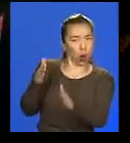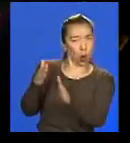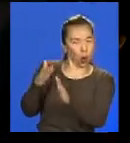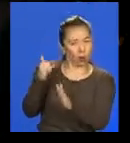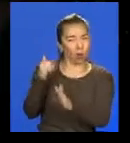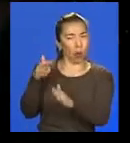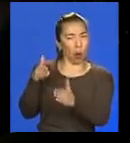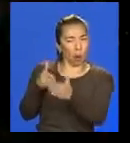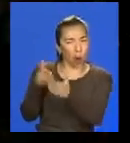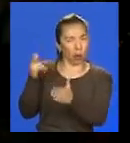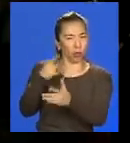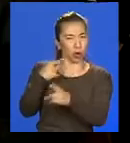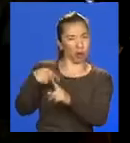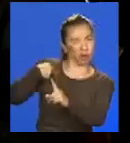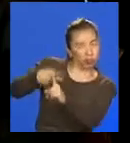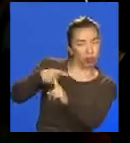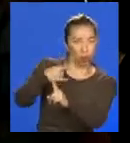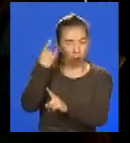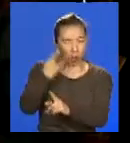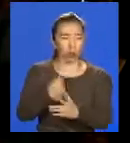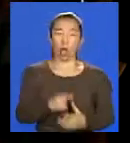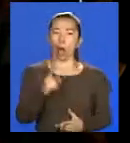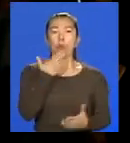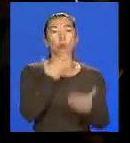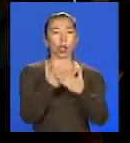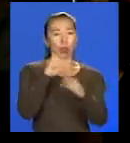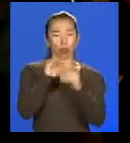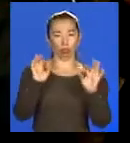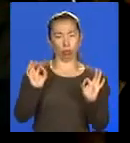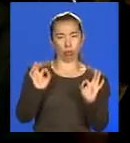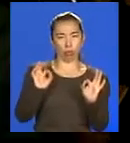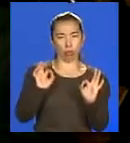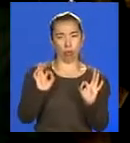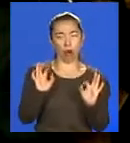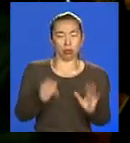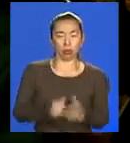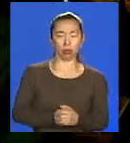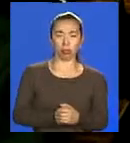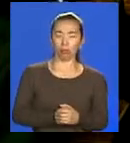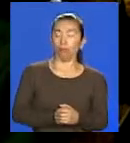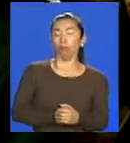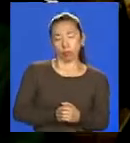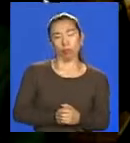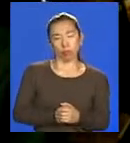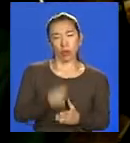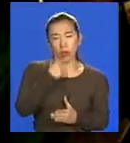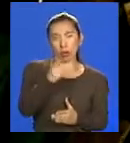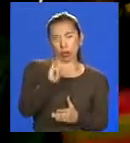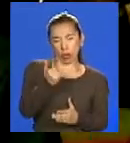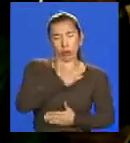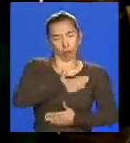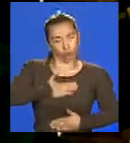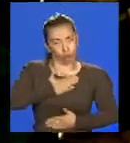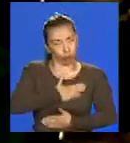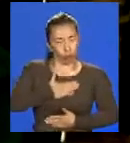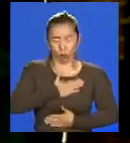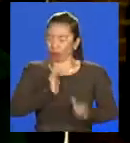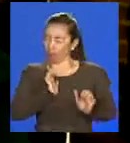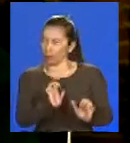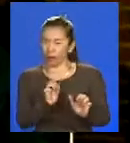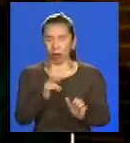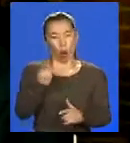Bueno, muy buenas noches, no. Iniciar esta importante entrevista diciéndoles que lamentamos y rechazamos profundamente los atentados